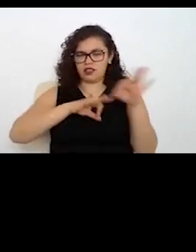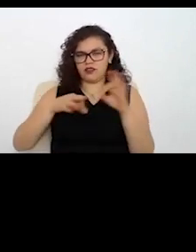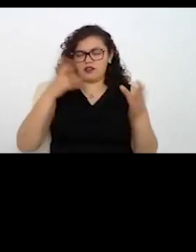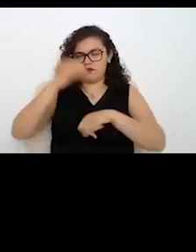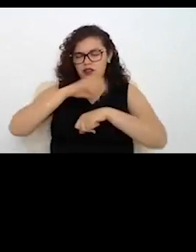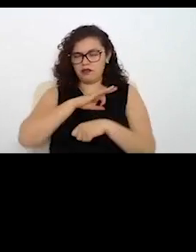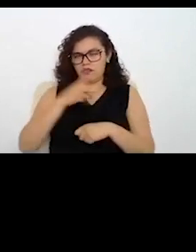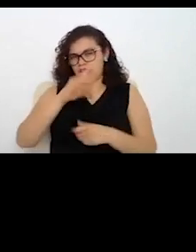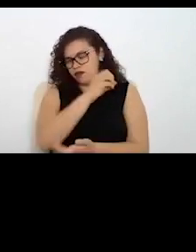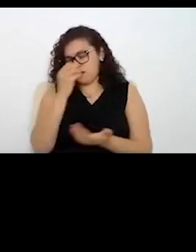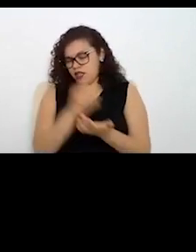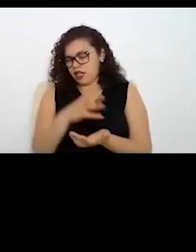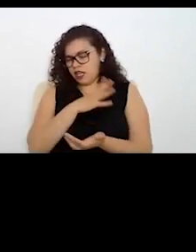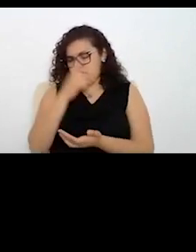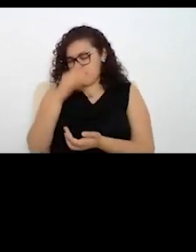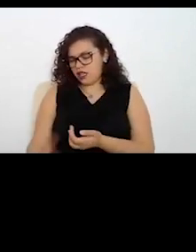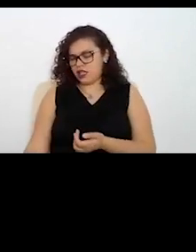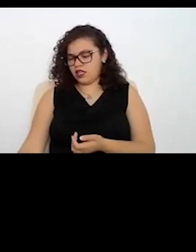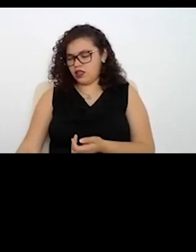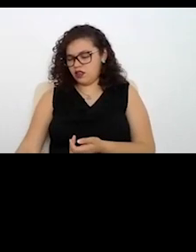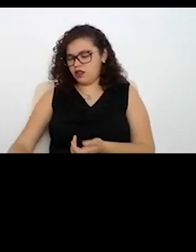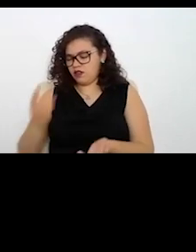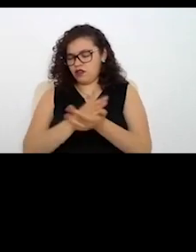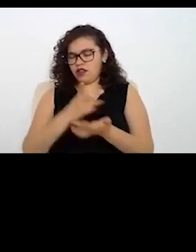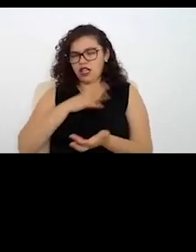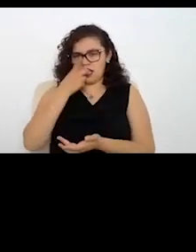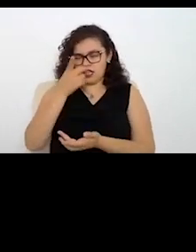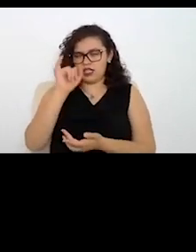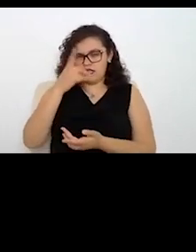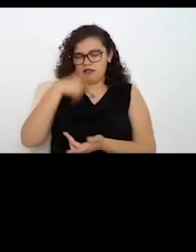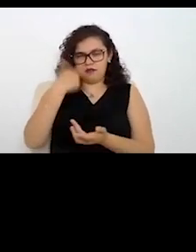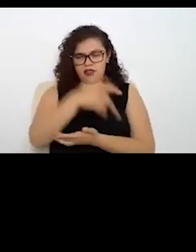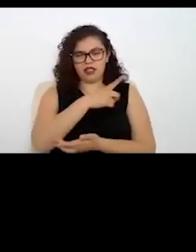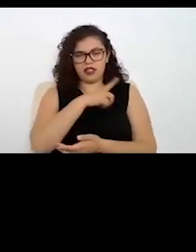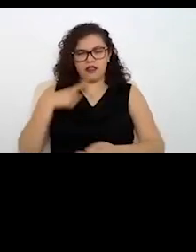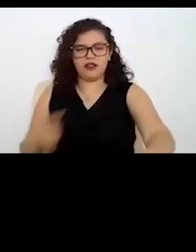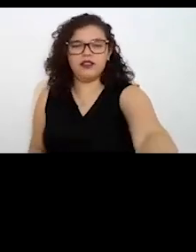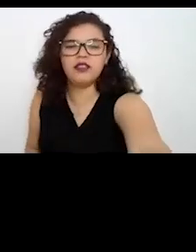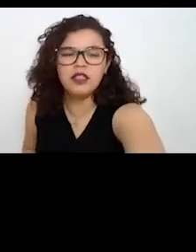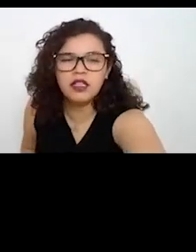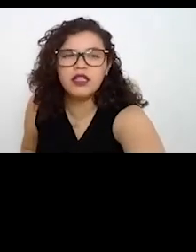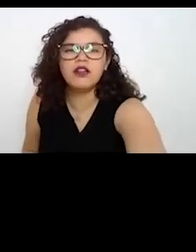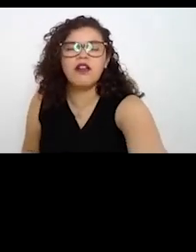una obligación, más que esos que sí se mencionan. Ahí sí son con goce de sueldo.